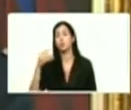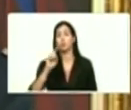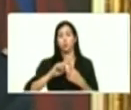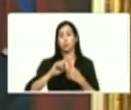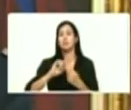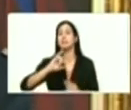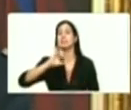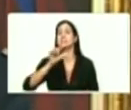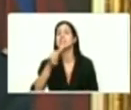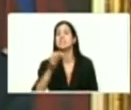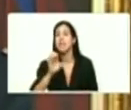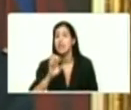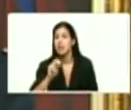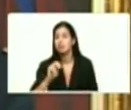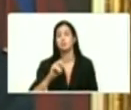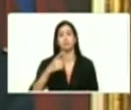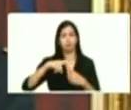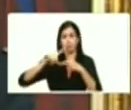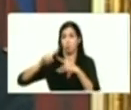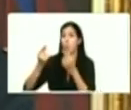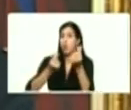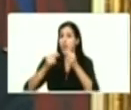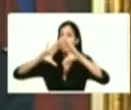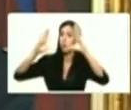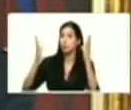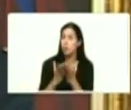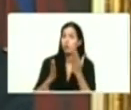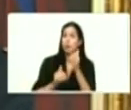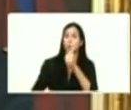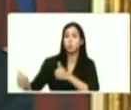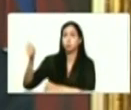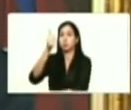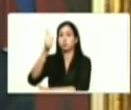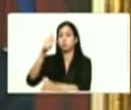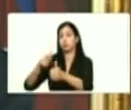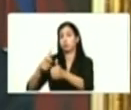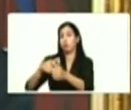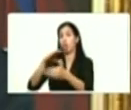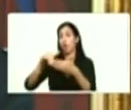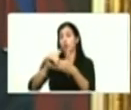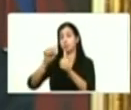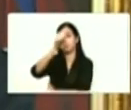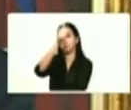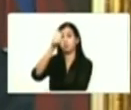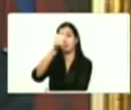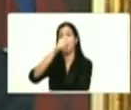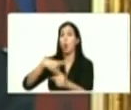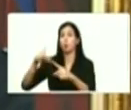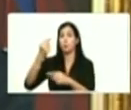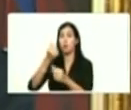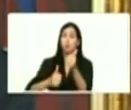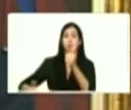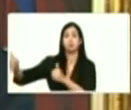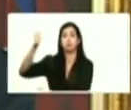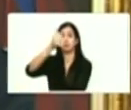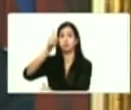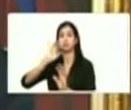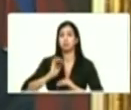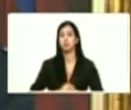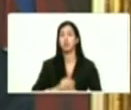yen es una moneda convertible y América Latina tendrá el sucre en su momento con el favor de Dios